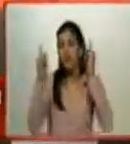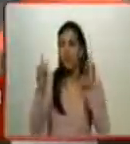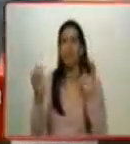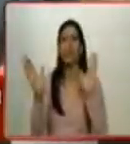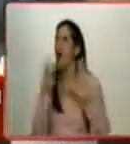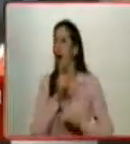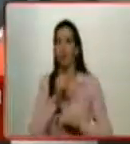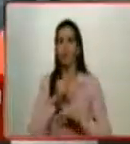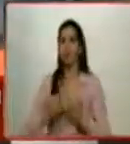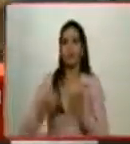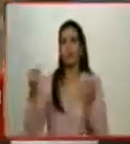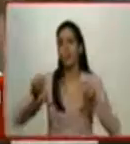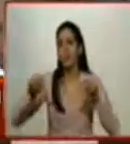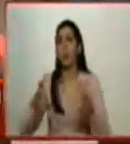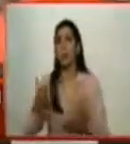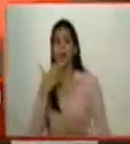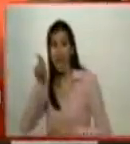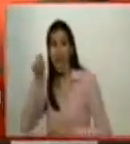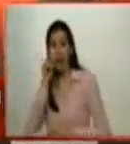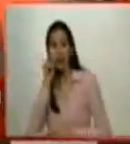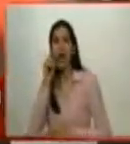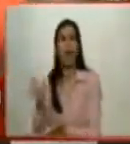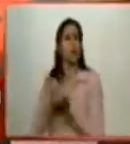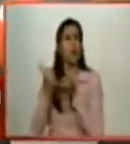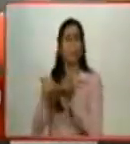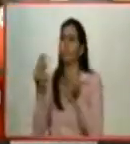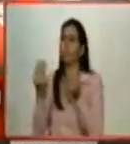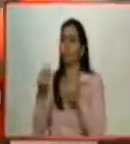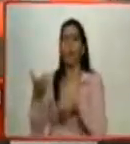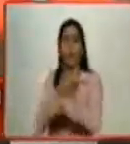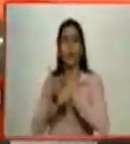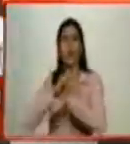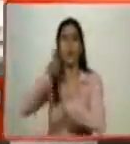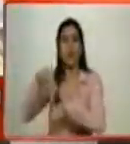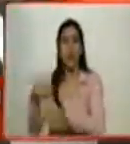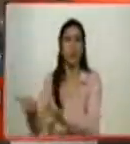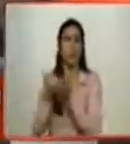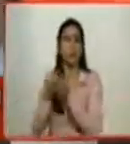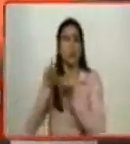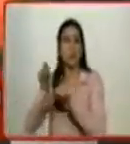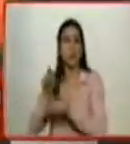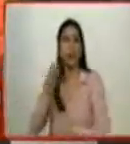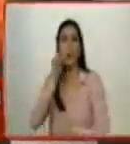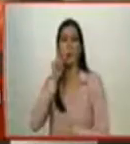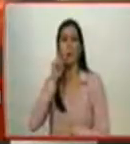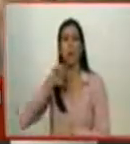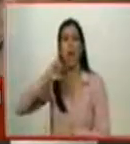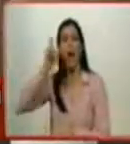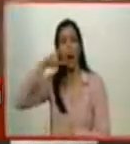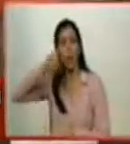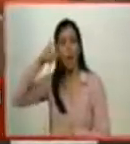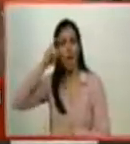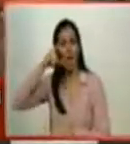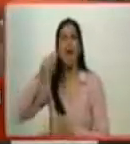ayudado bastante. O sea, todo lo que se ve aquí ha sido porque el gobierno nacional, de parte del protector de Miranda, Elías Agua,